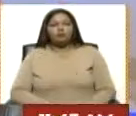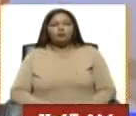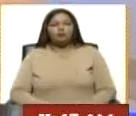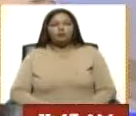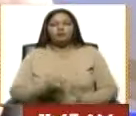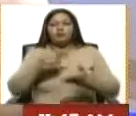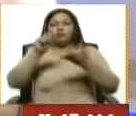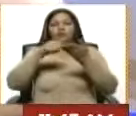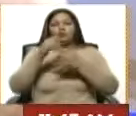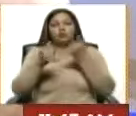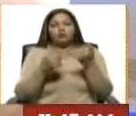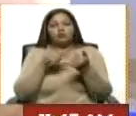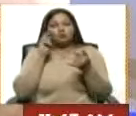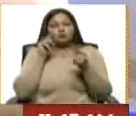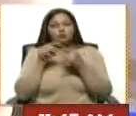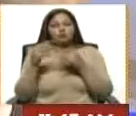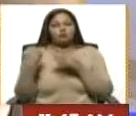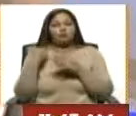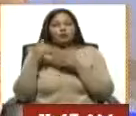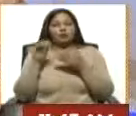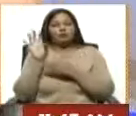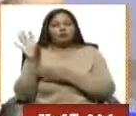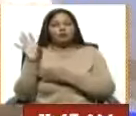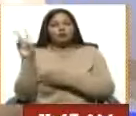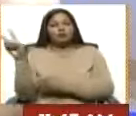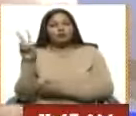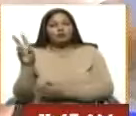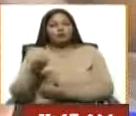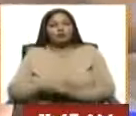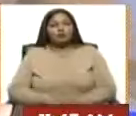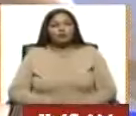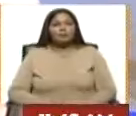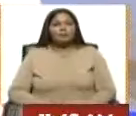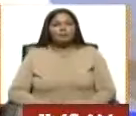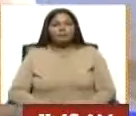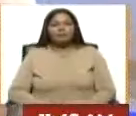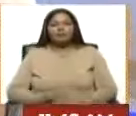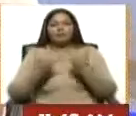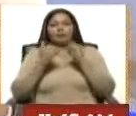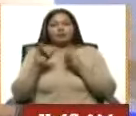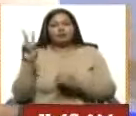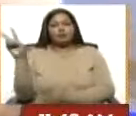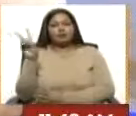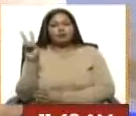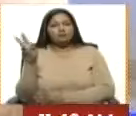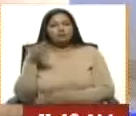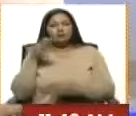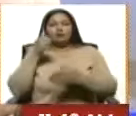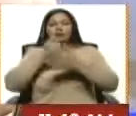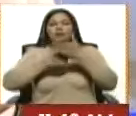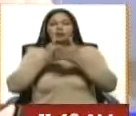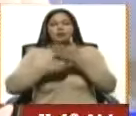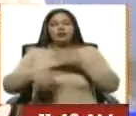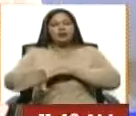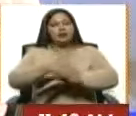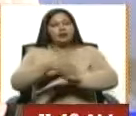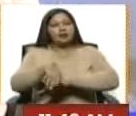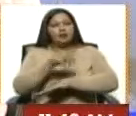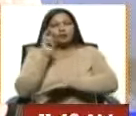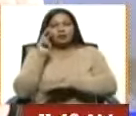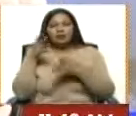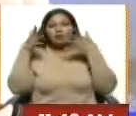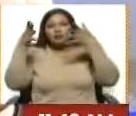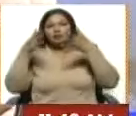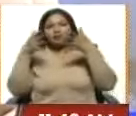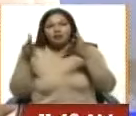decreto contra la soberanía de Venezuela, contra la independencia de Venezuela. Nosotros teníamos una gran batalla en la calle, pero ellos tenían la asesoría